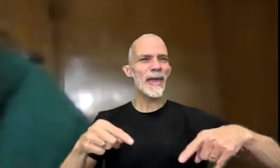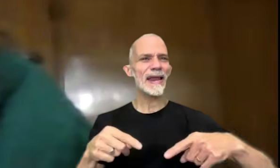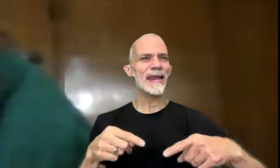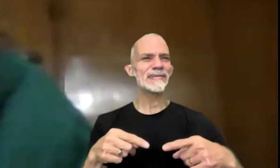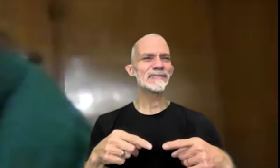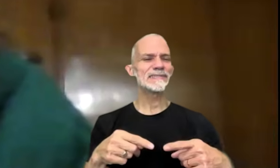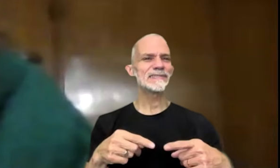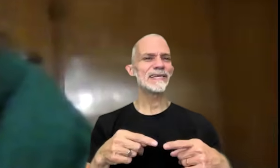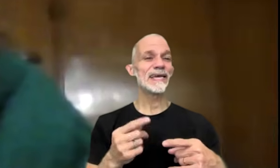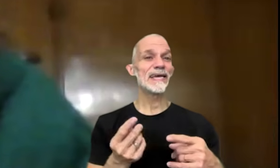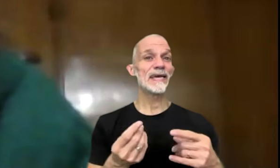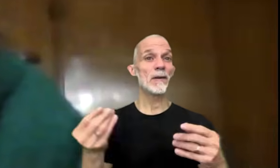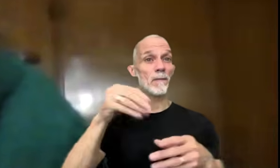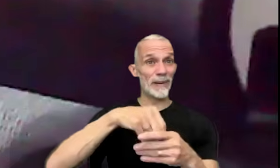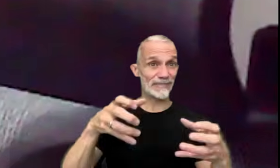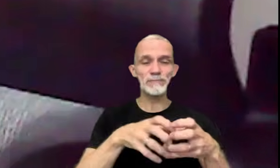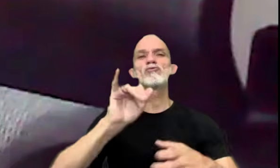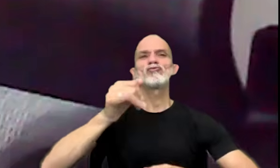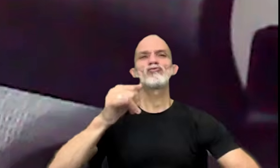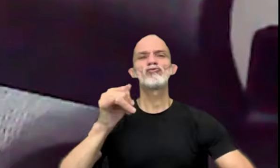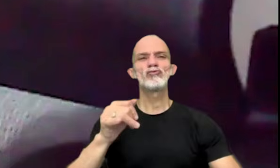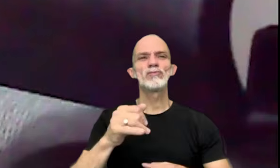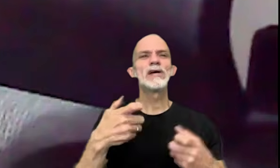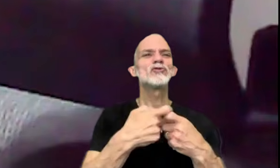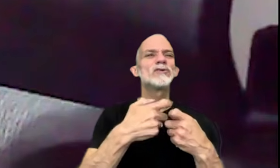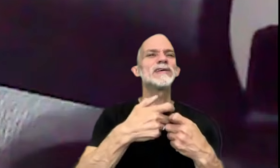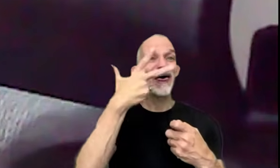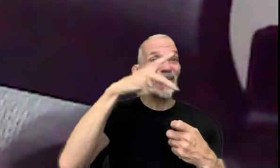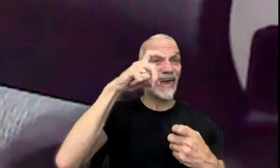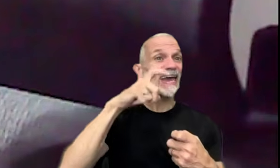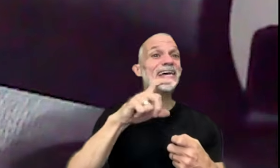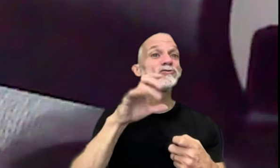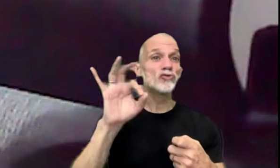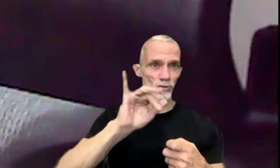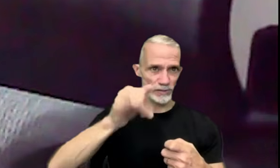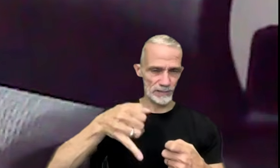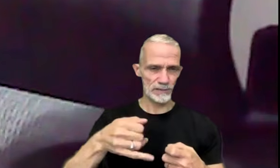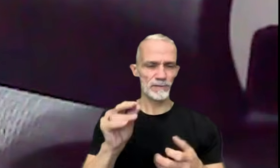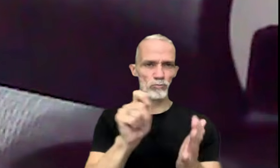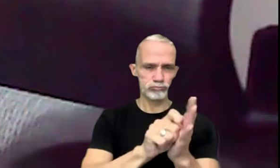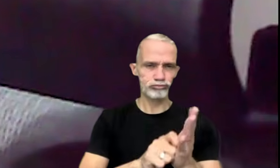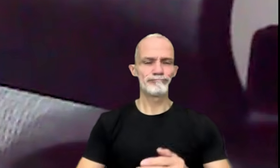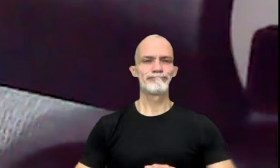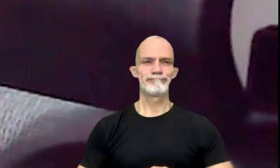bienes y acciones y participaciones. Sí, sí, sociedad de hechos, sí también.